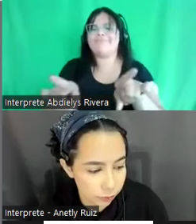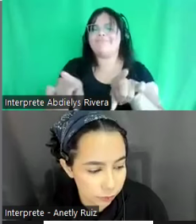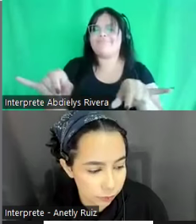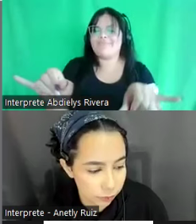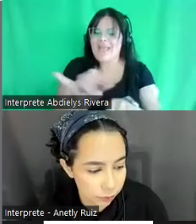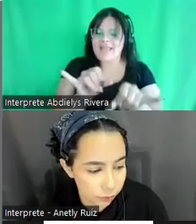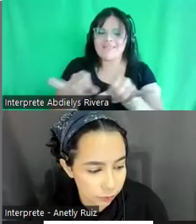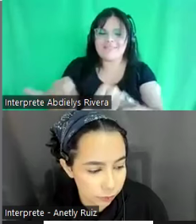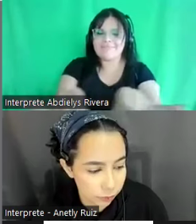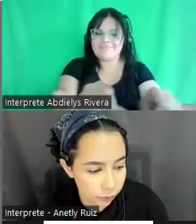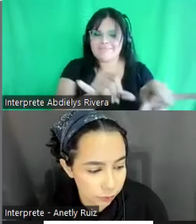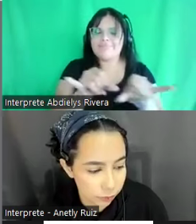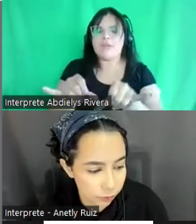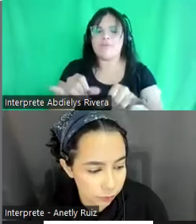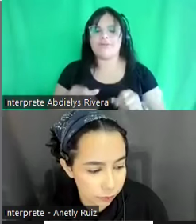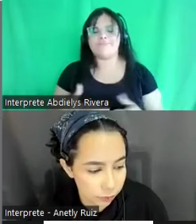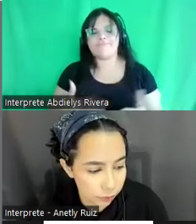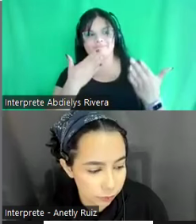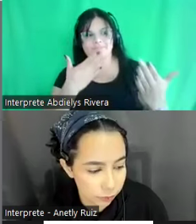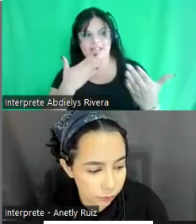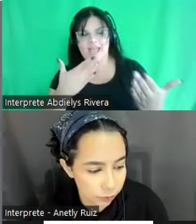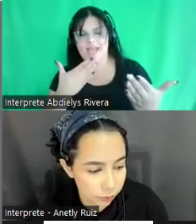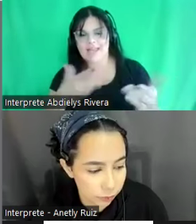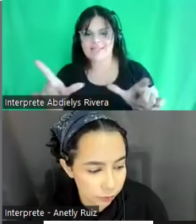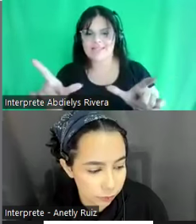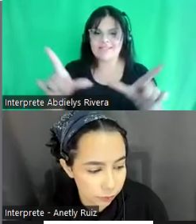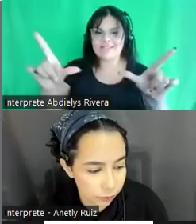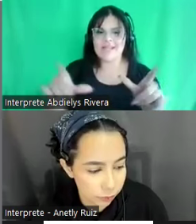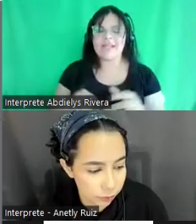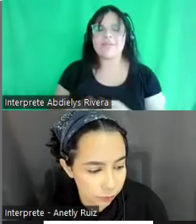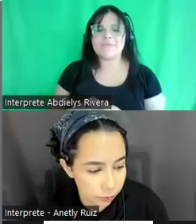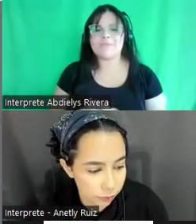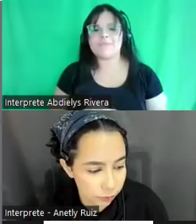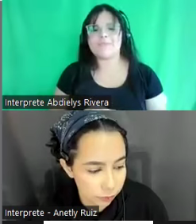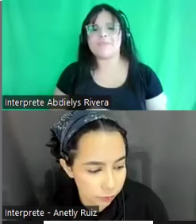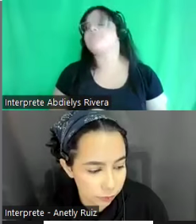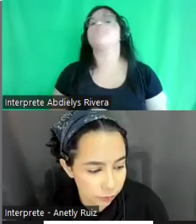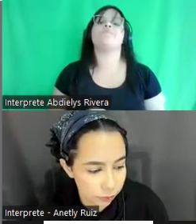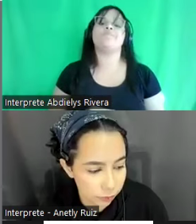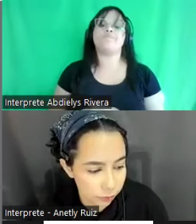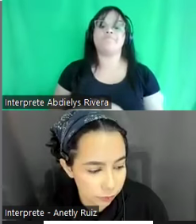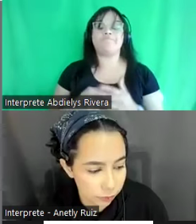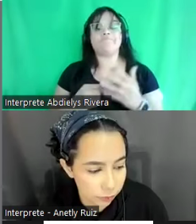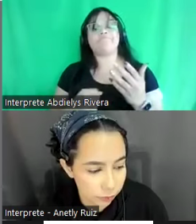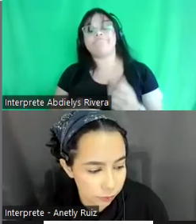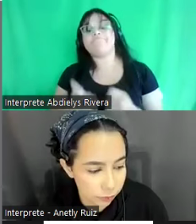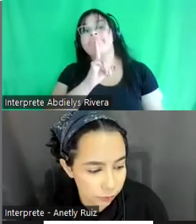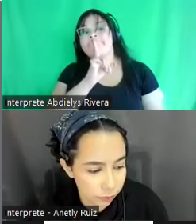tan aceptado. Gracias. Licenciado. Muchas gracias. Sí, definitivamente tenemos que ser